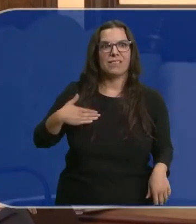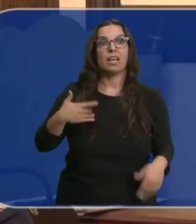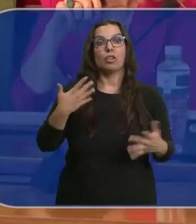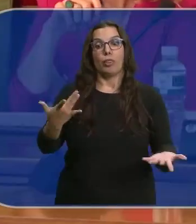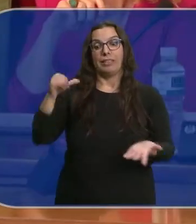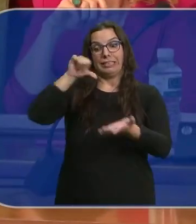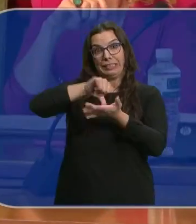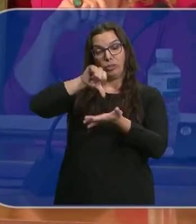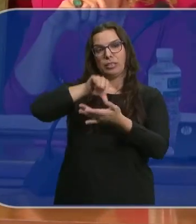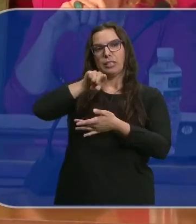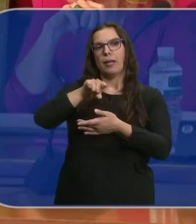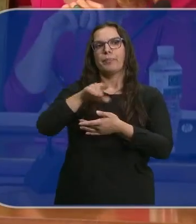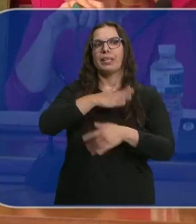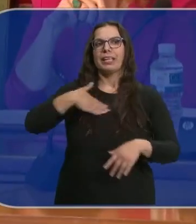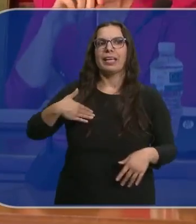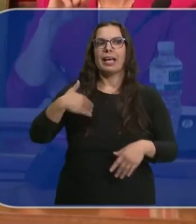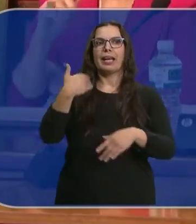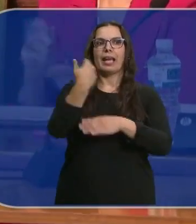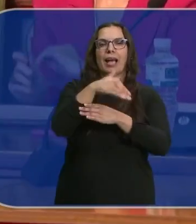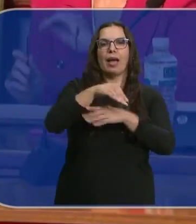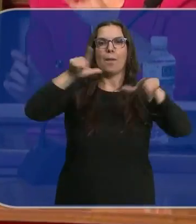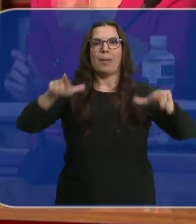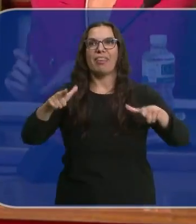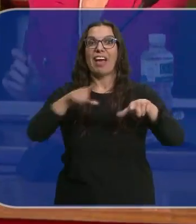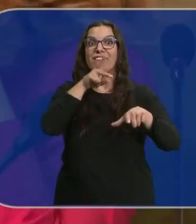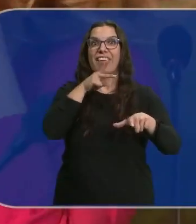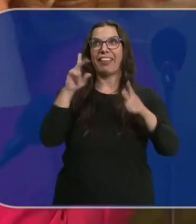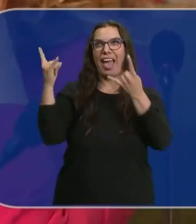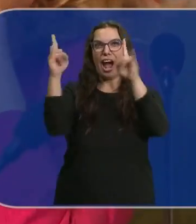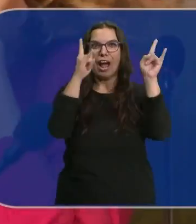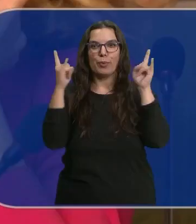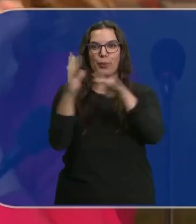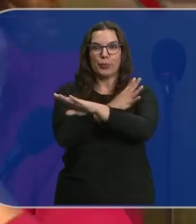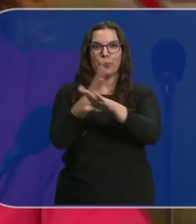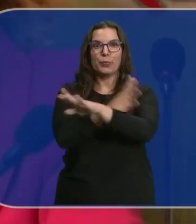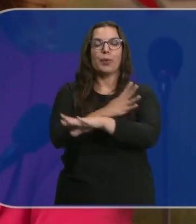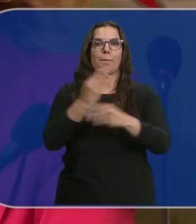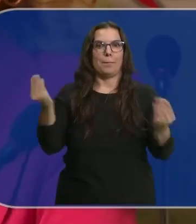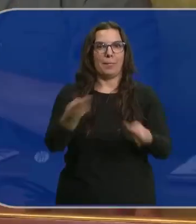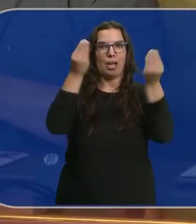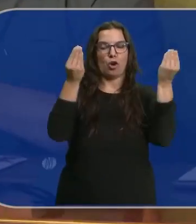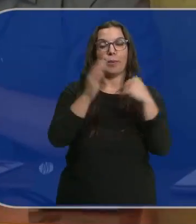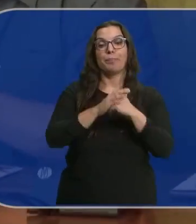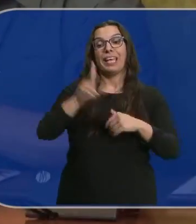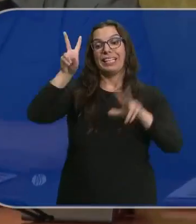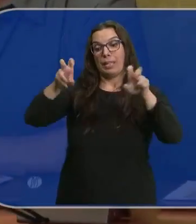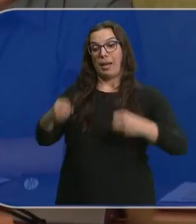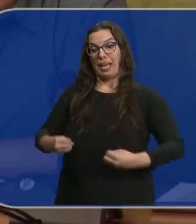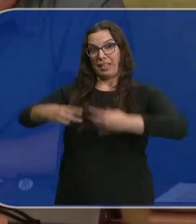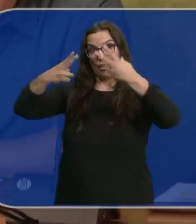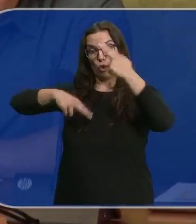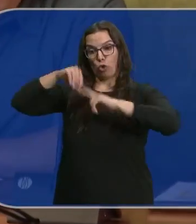lo urbano se apuesta por más plazas y calles con verde para evitar lo que denominan las islas de calor. En cuanto a los edificios,